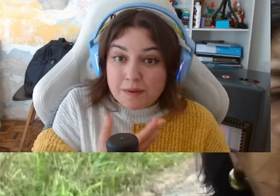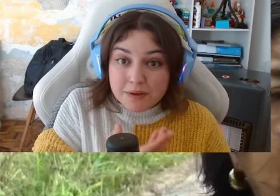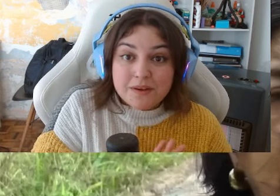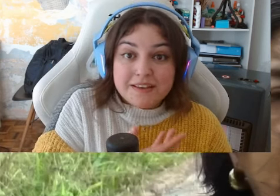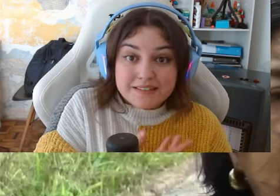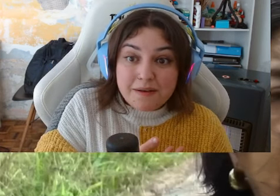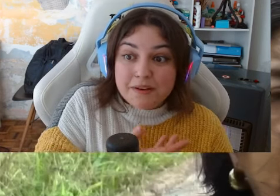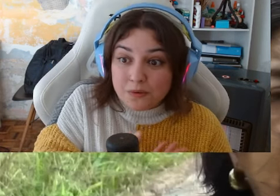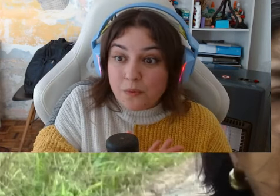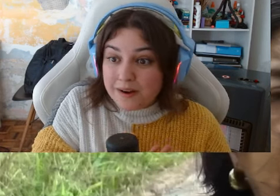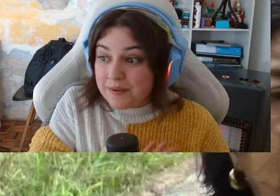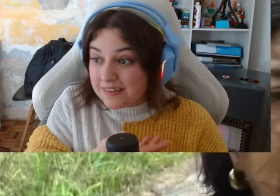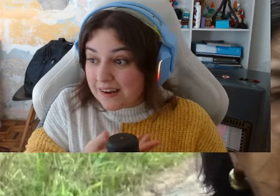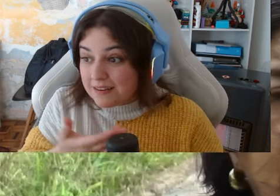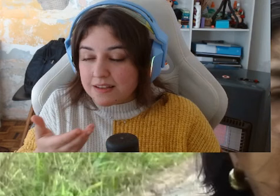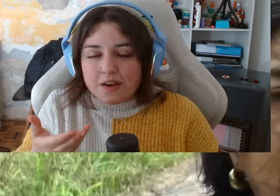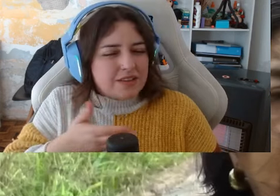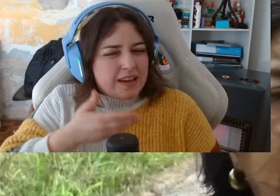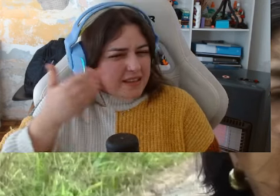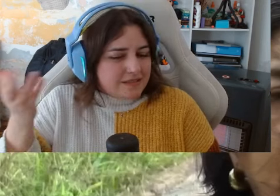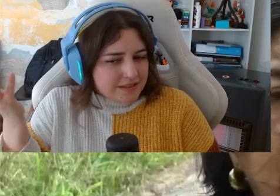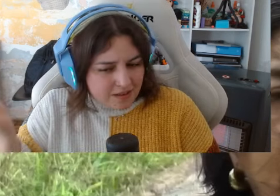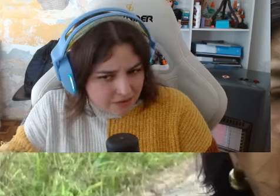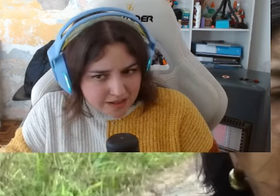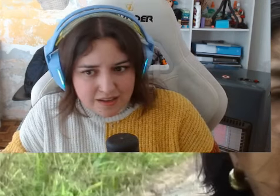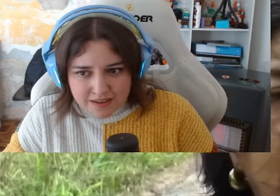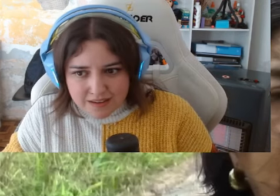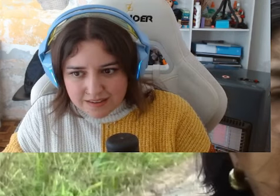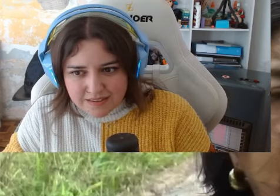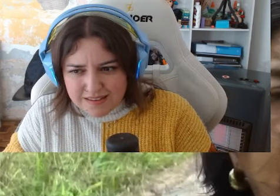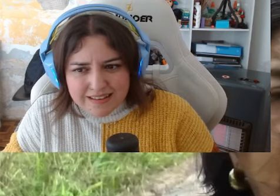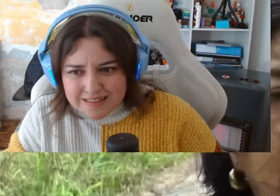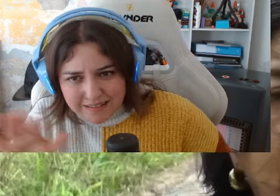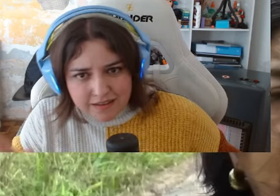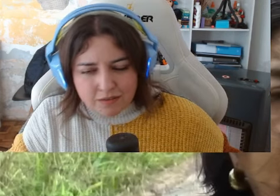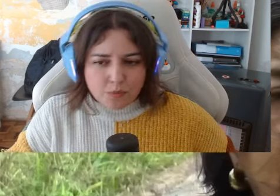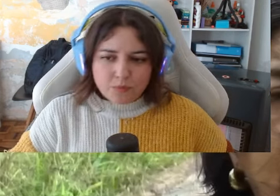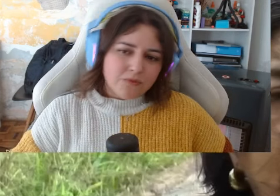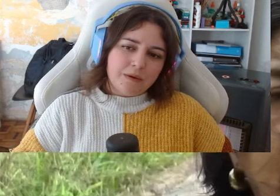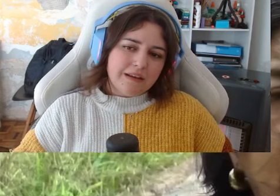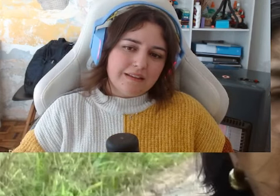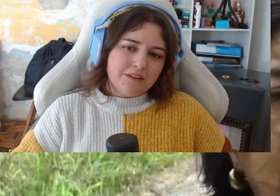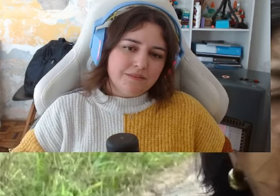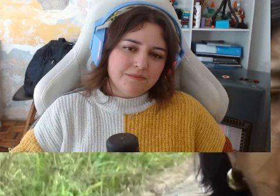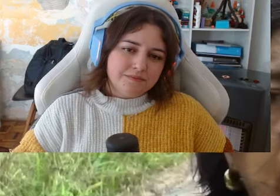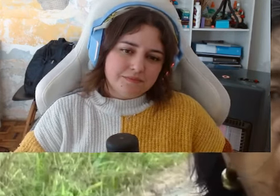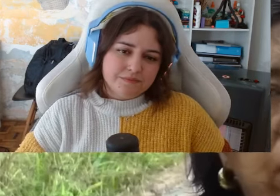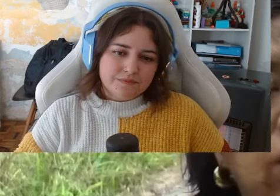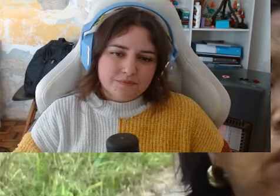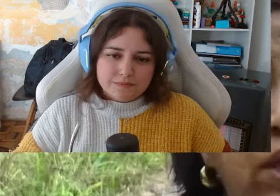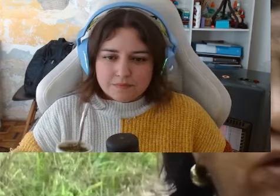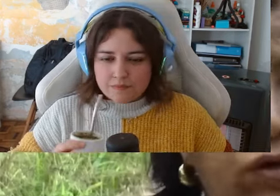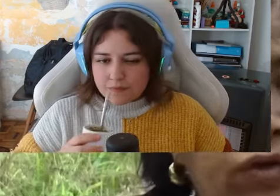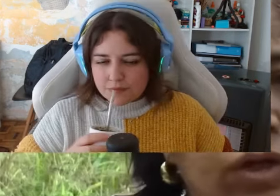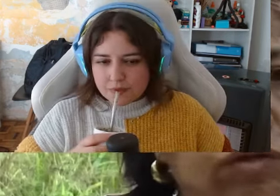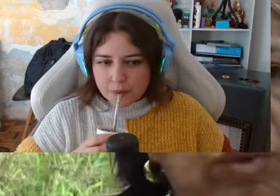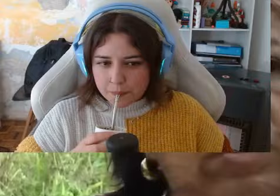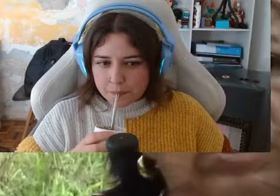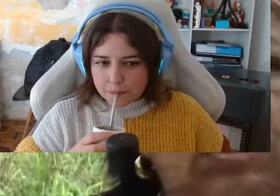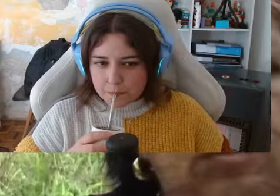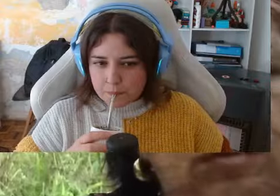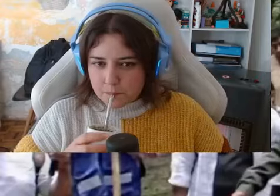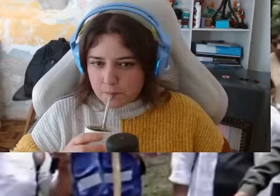los caminos que hacía Benito Juárez para trasladarse. O sea, es algo que es interesante desde todo punto de vista, ¿no? El 29 de